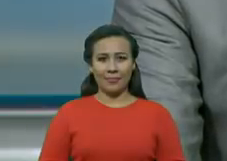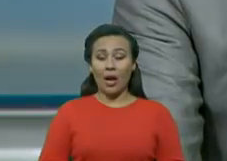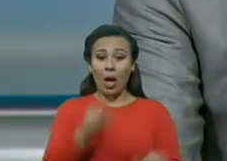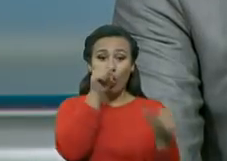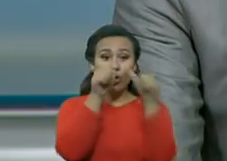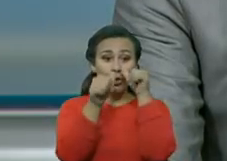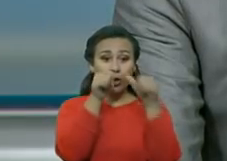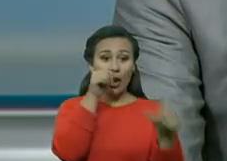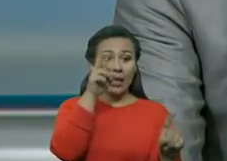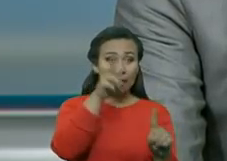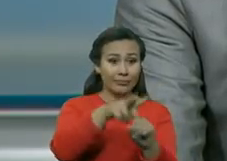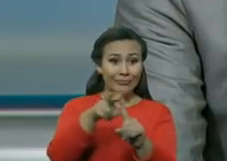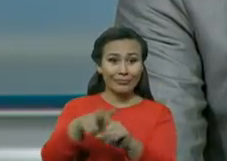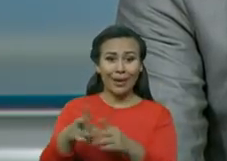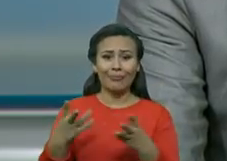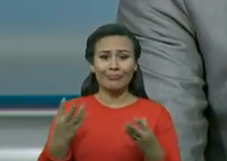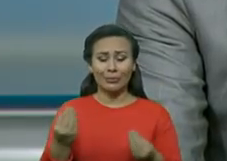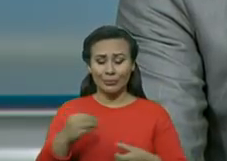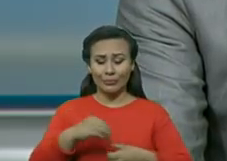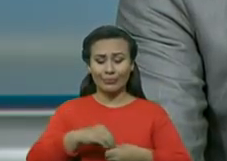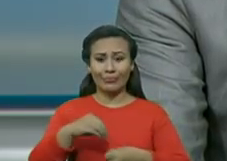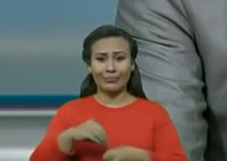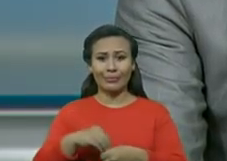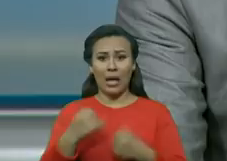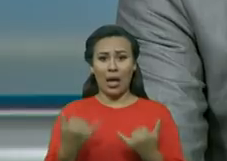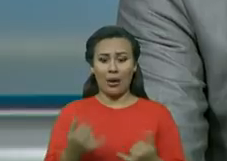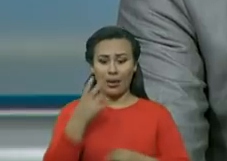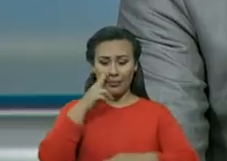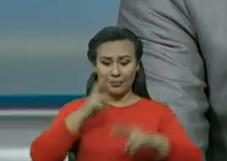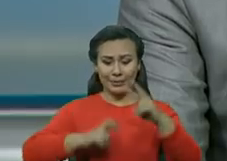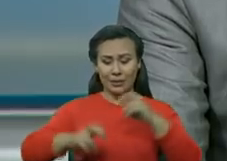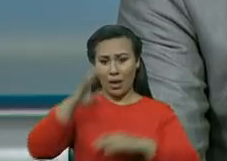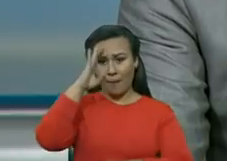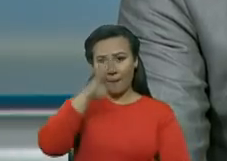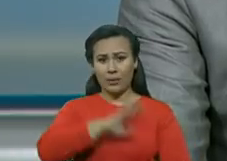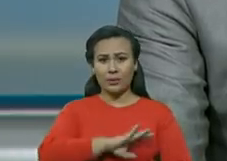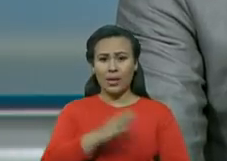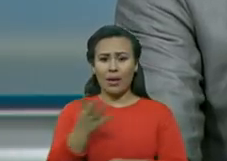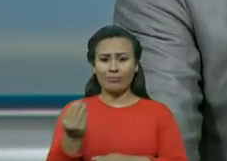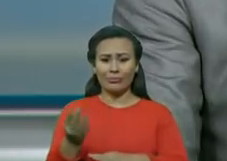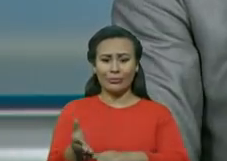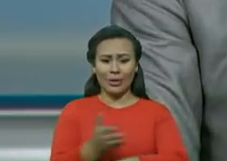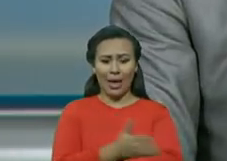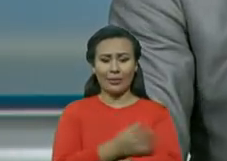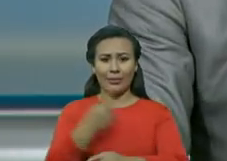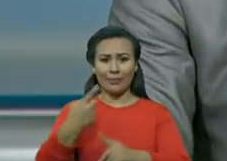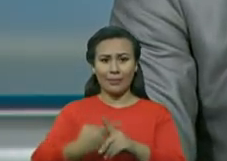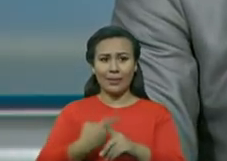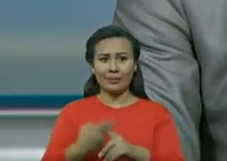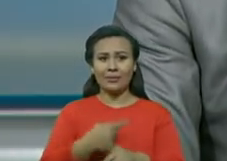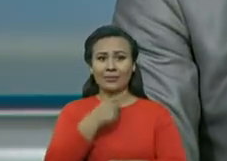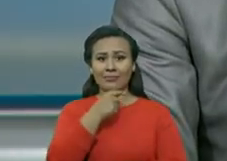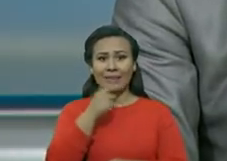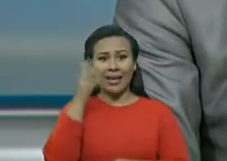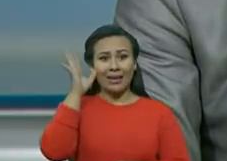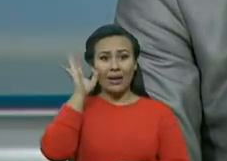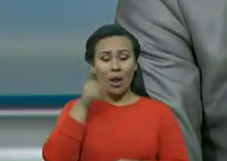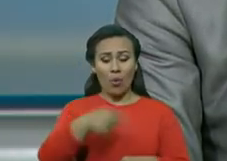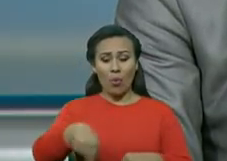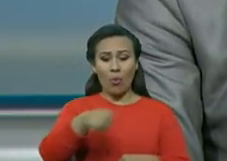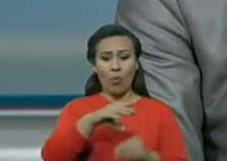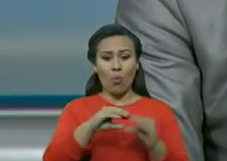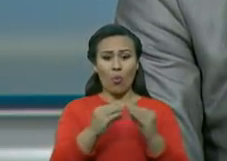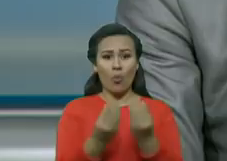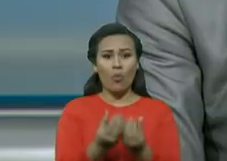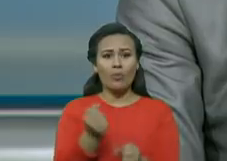Droga decomisada y varios detenidos son el saldo de una investigación policial de hace varios meses en Guayaquil. Se trata de una presunta banda que